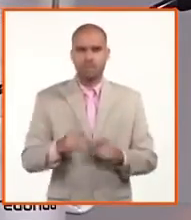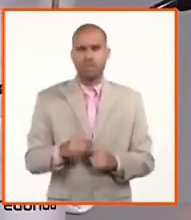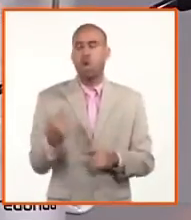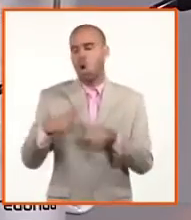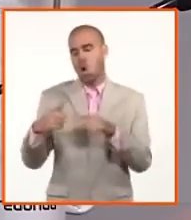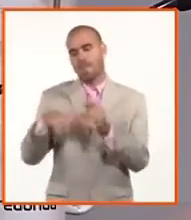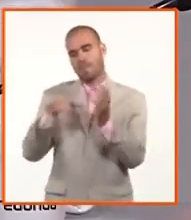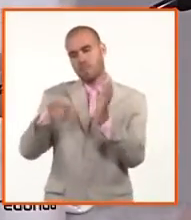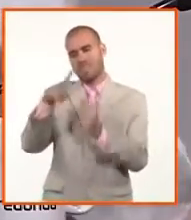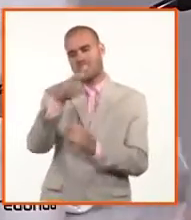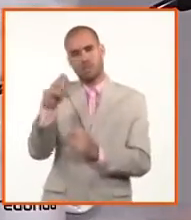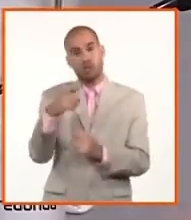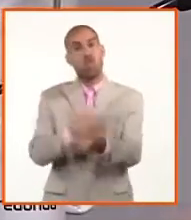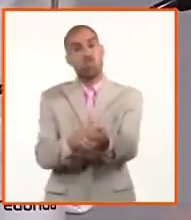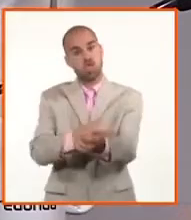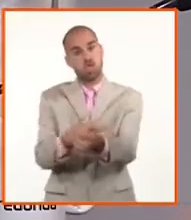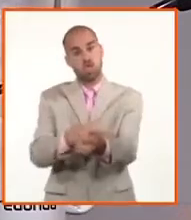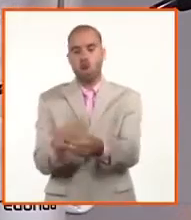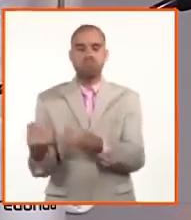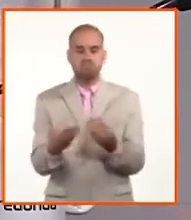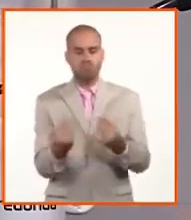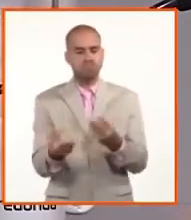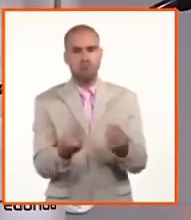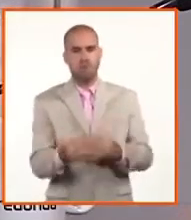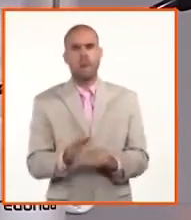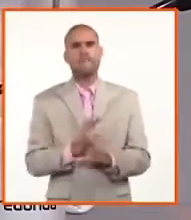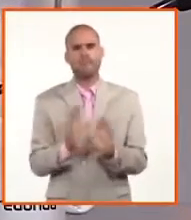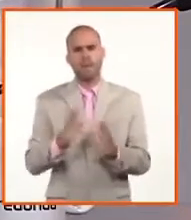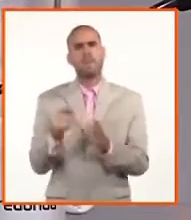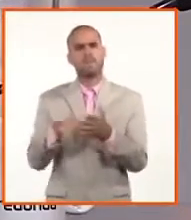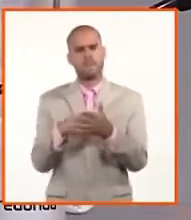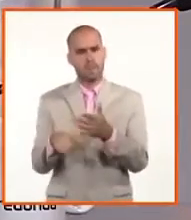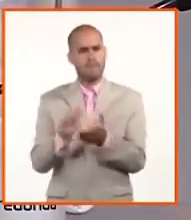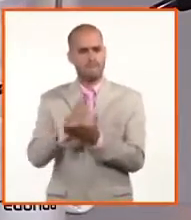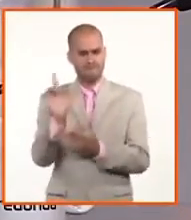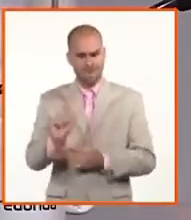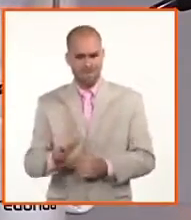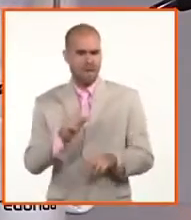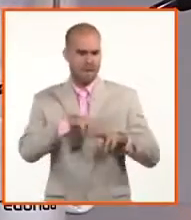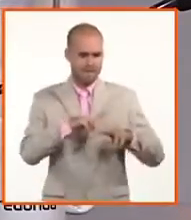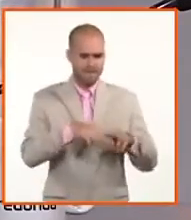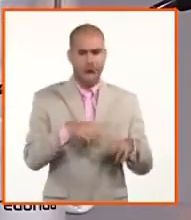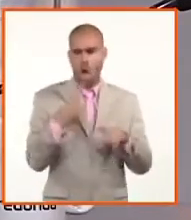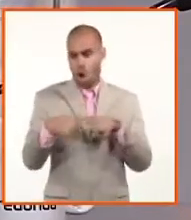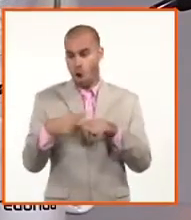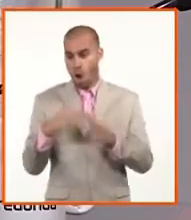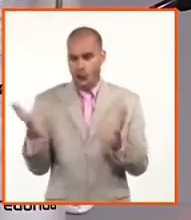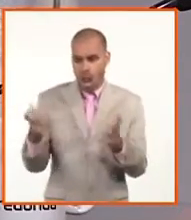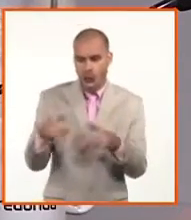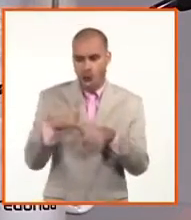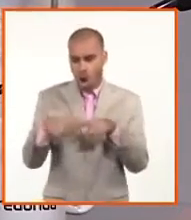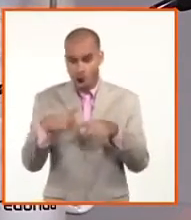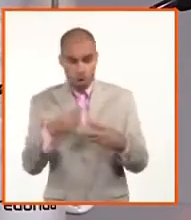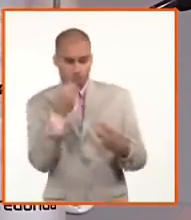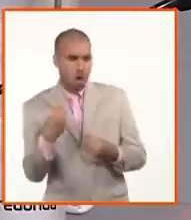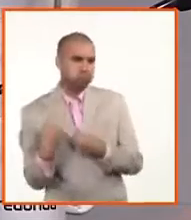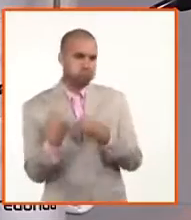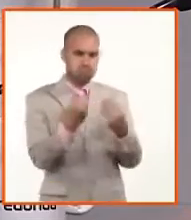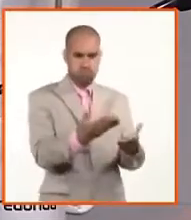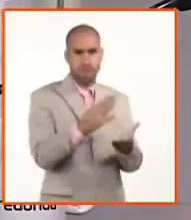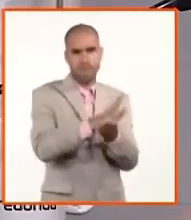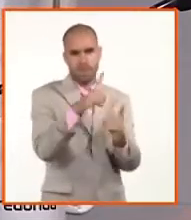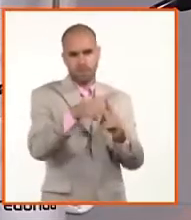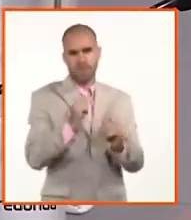donativo, hay muchachos organizándose en Mayabeque, acá en La Habana, para seguir llegando. Hoy conocí que otros valientes